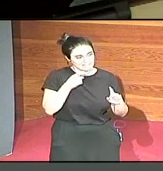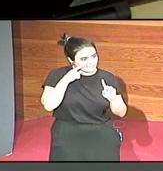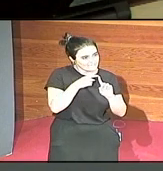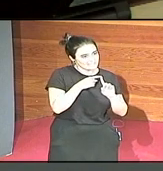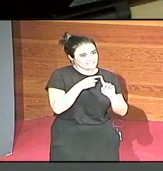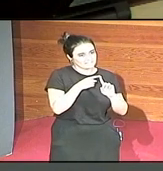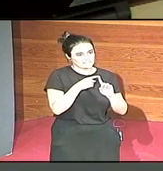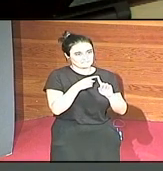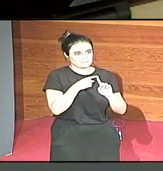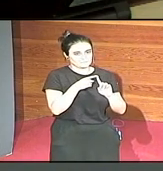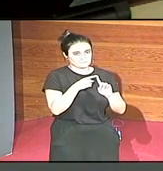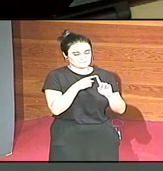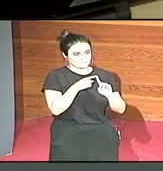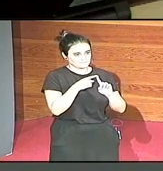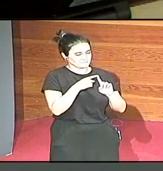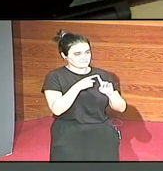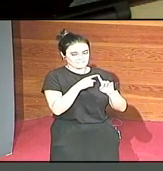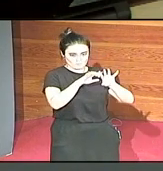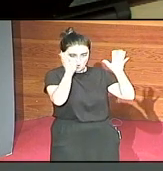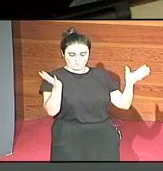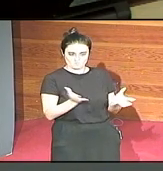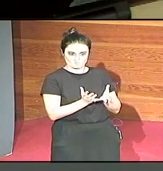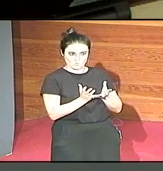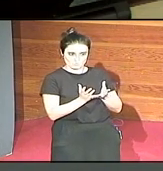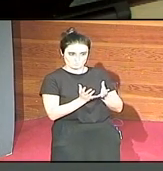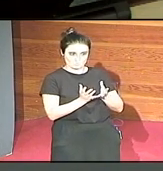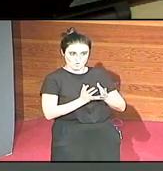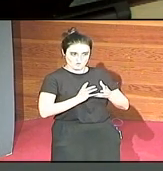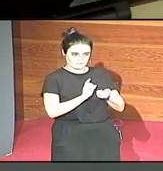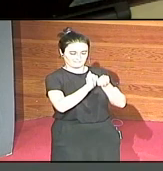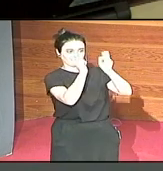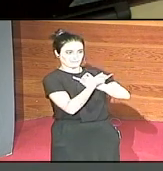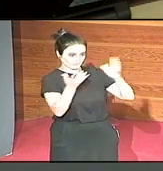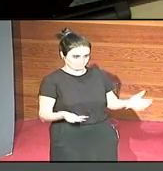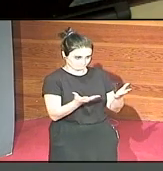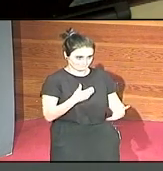acelerar todo el cambio geopolítico este? Gracias.